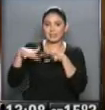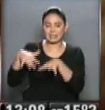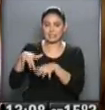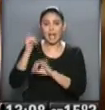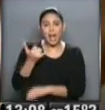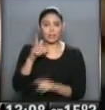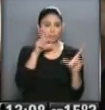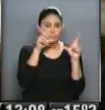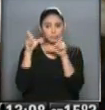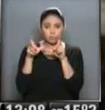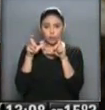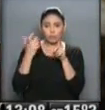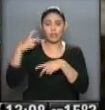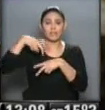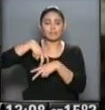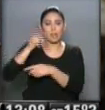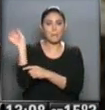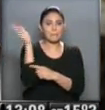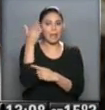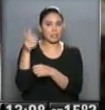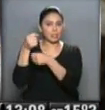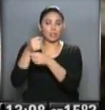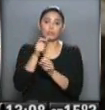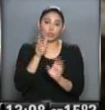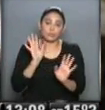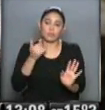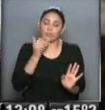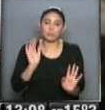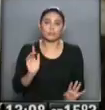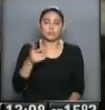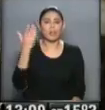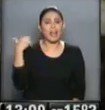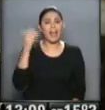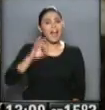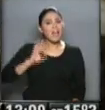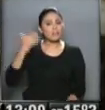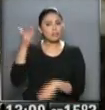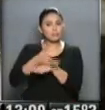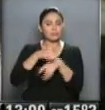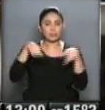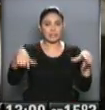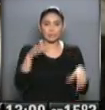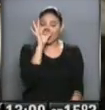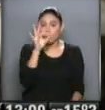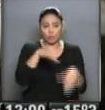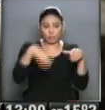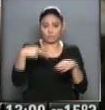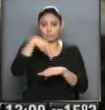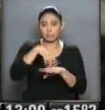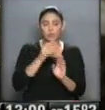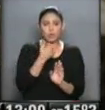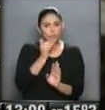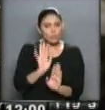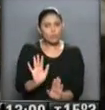de paravalancha agarrado una bandera. Yo no veo, no sé, yo fui muchos años a la cancha, nunca estuve arriba de un paravalancha, pero no importa